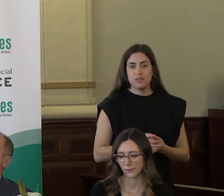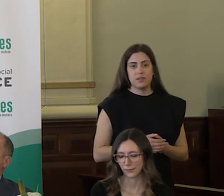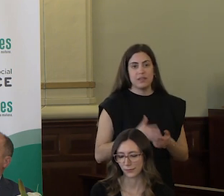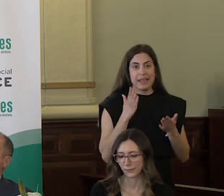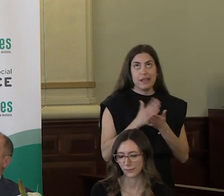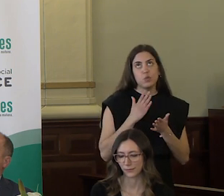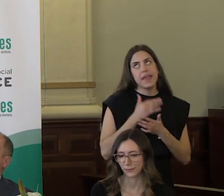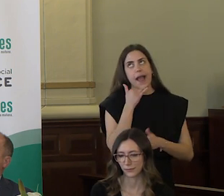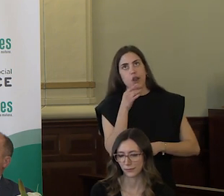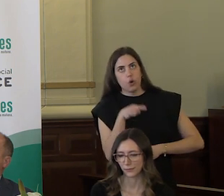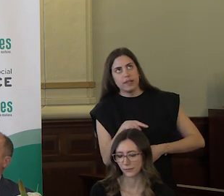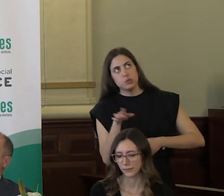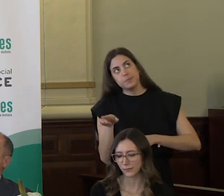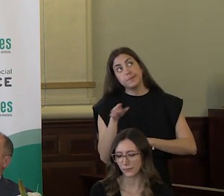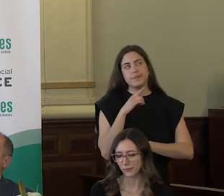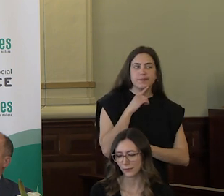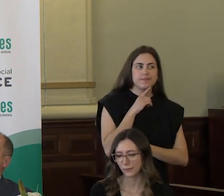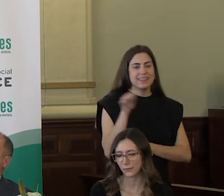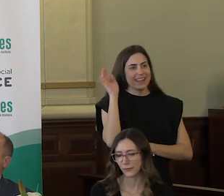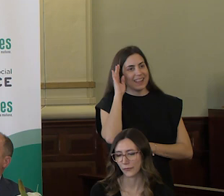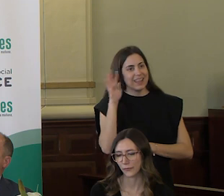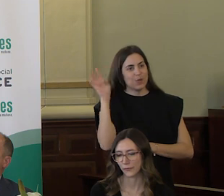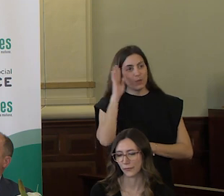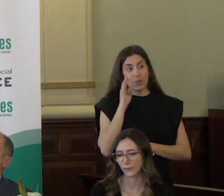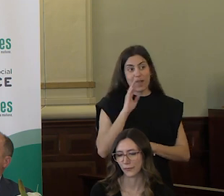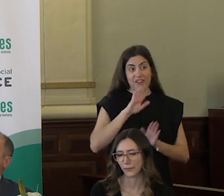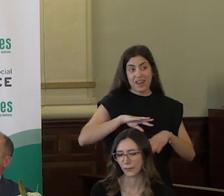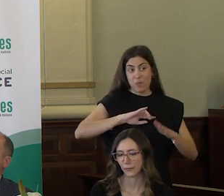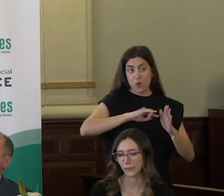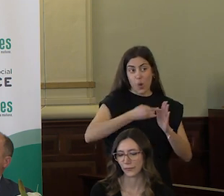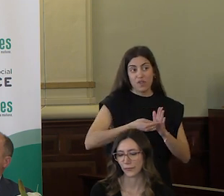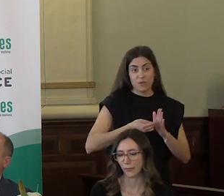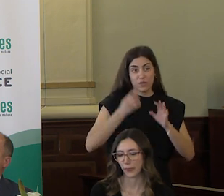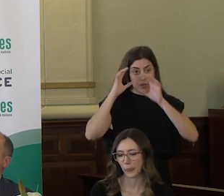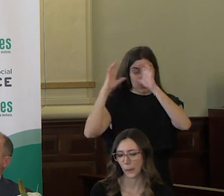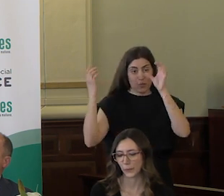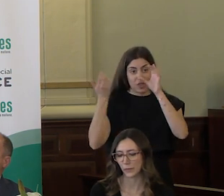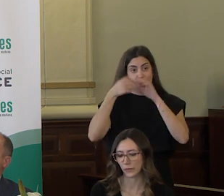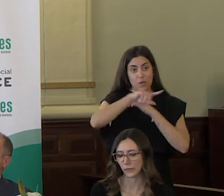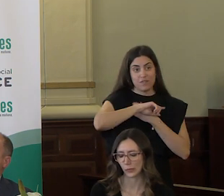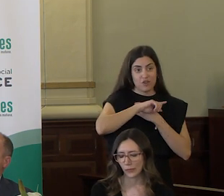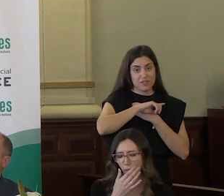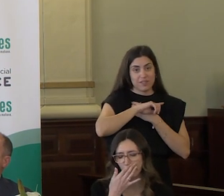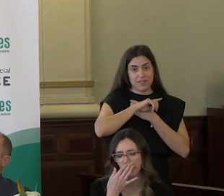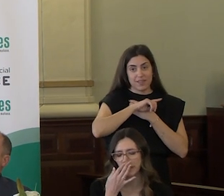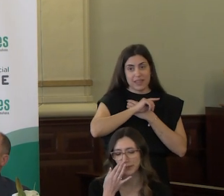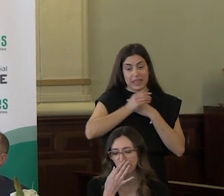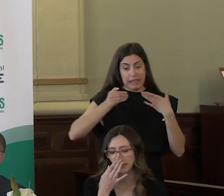estudiará no sé qué, estudiará no sé cuándo. Todos ponemos proyectos, nuestros sueños los proyectamos.